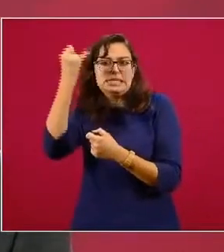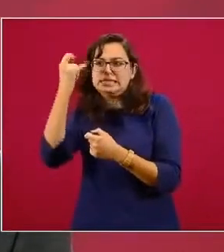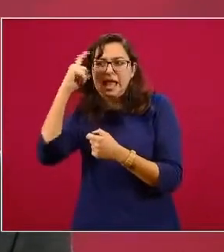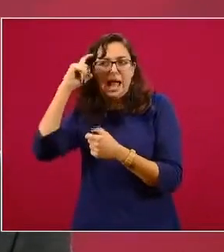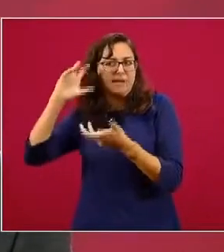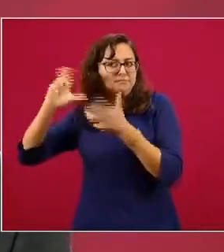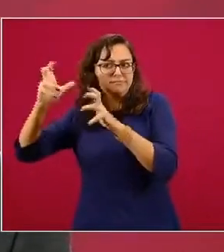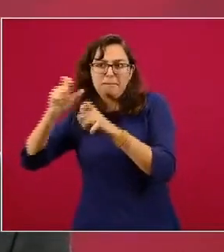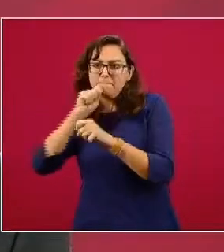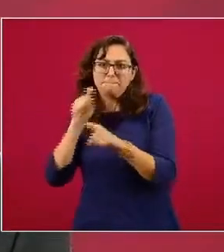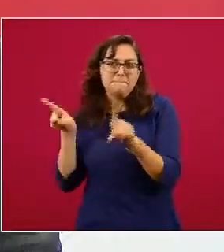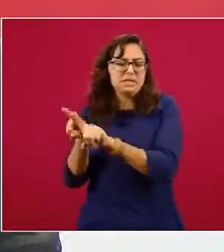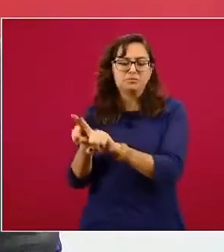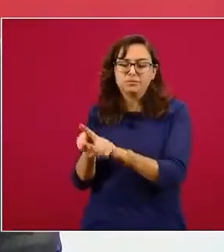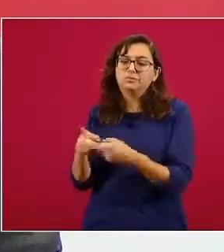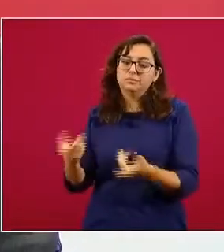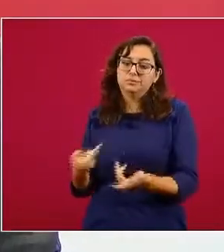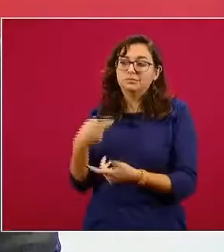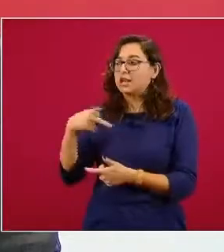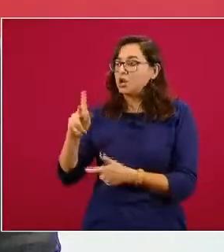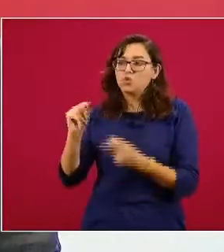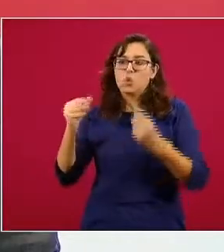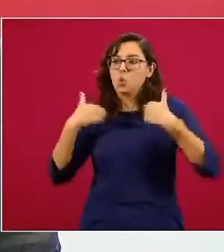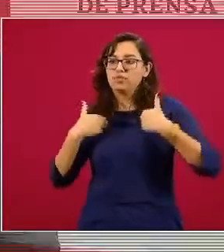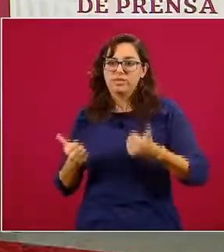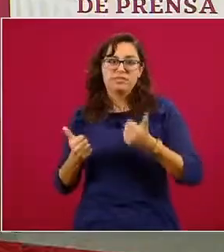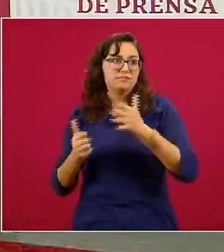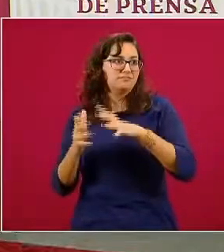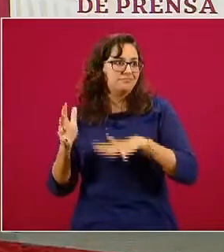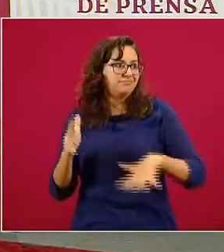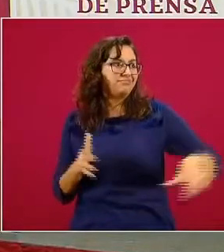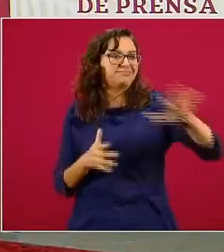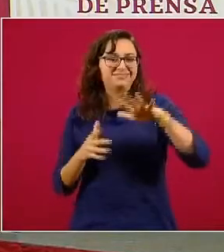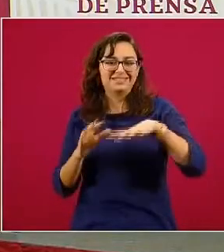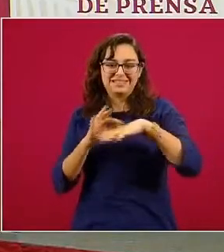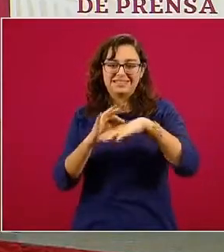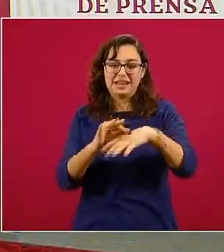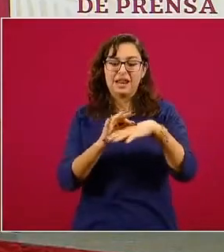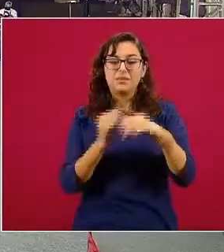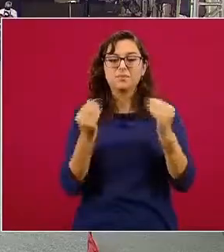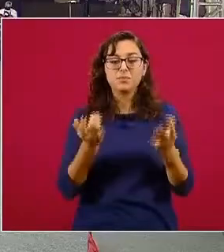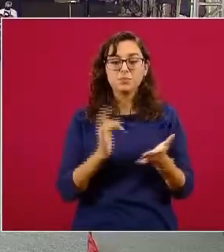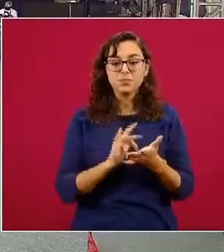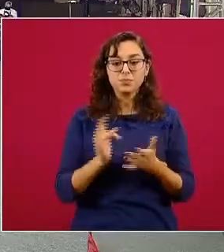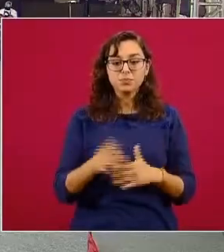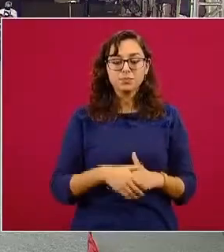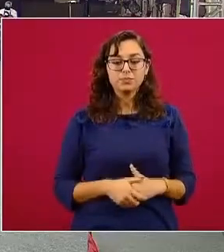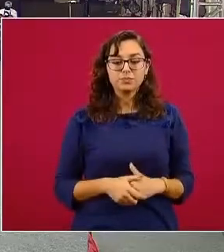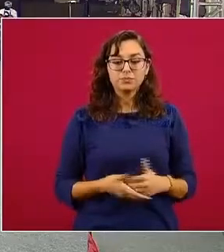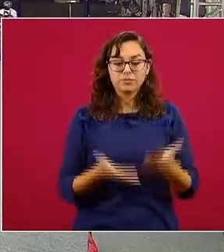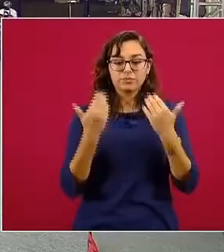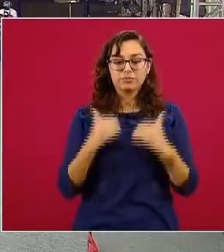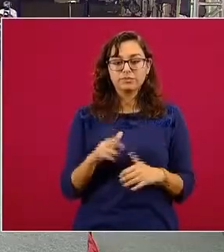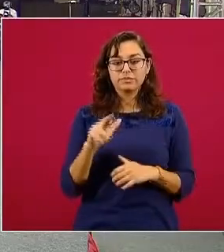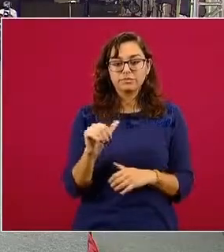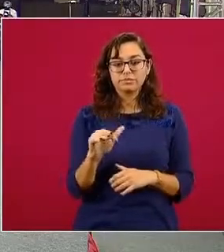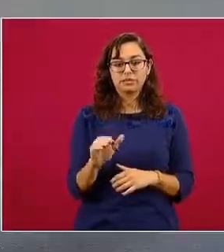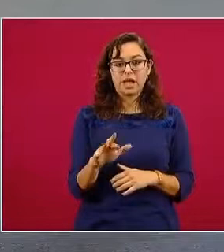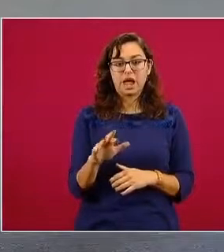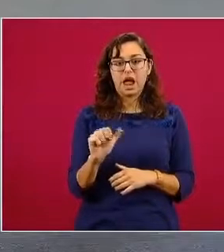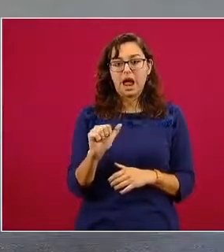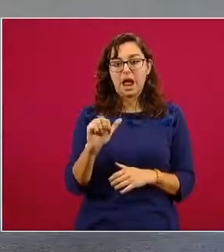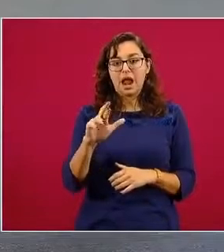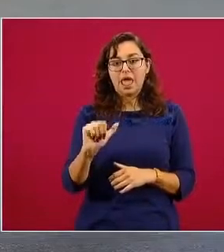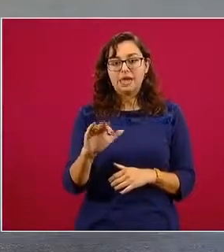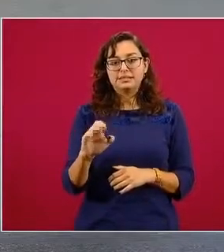como dificultad personal para integrarse a la República. Muchas gracias. Vamos con Araceli Aranday de Canal 11.